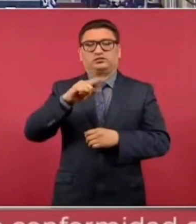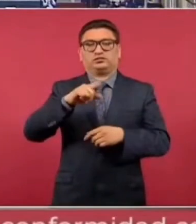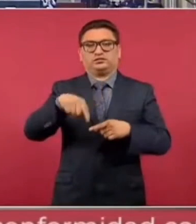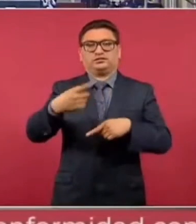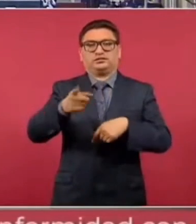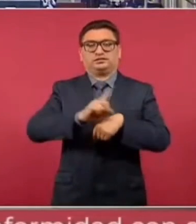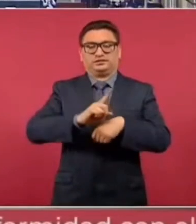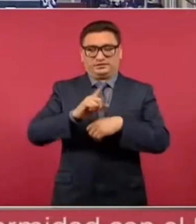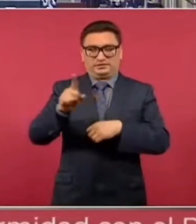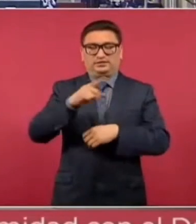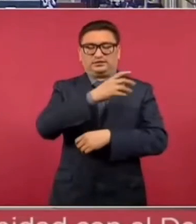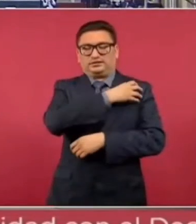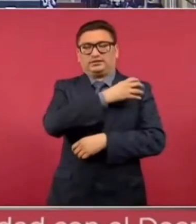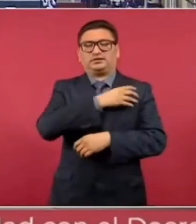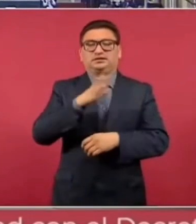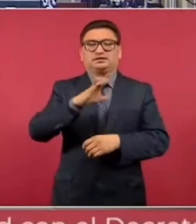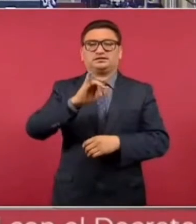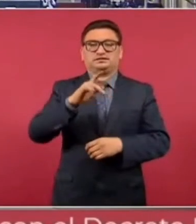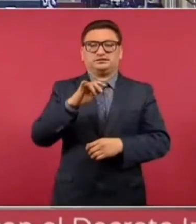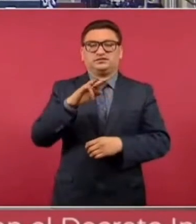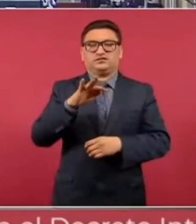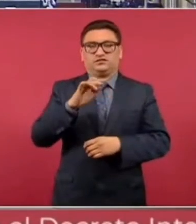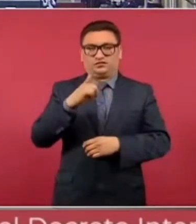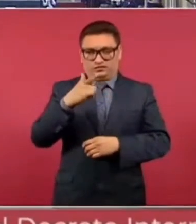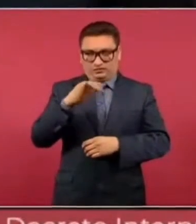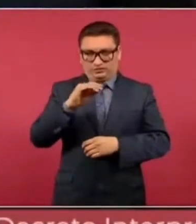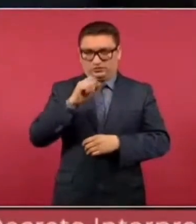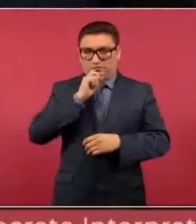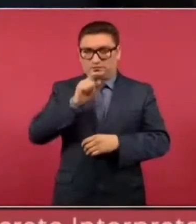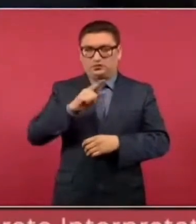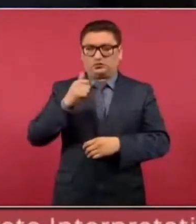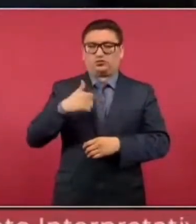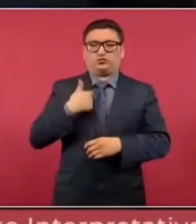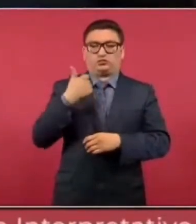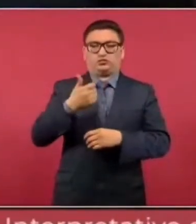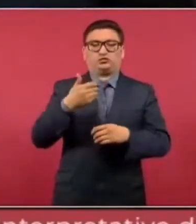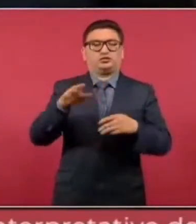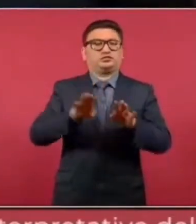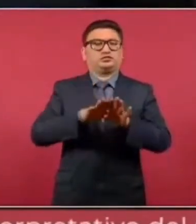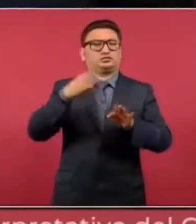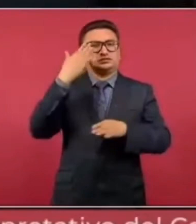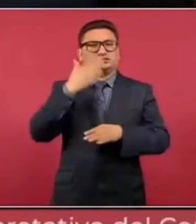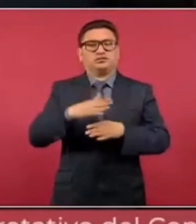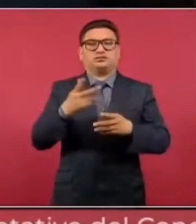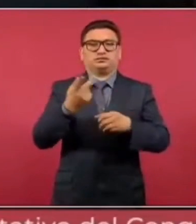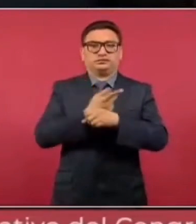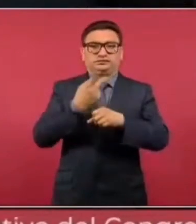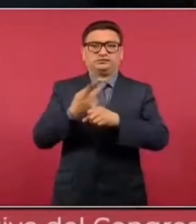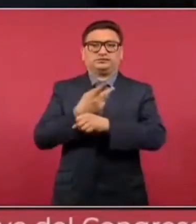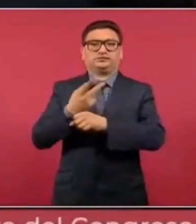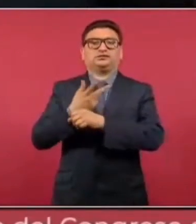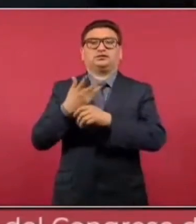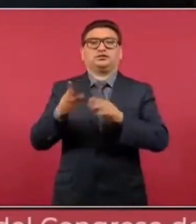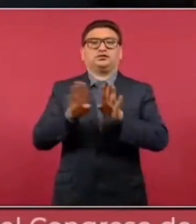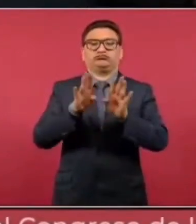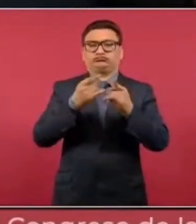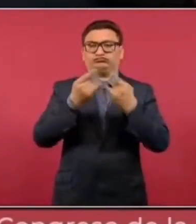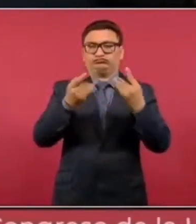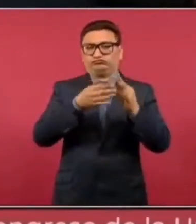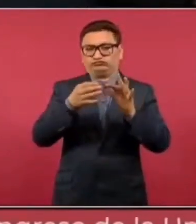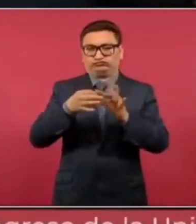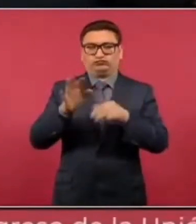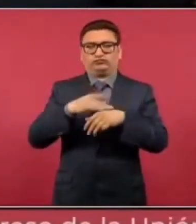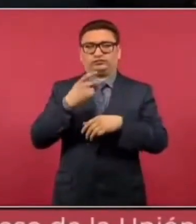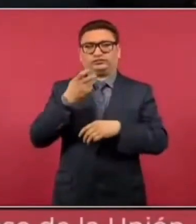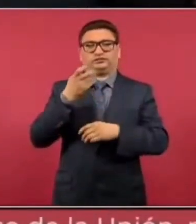del general Cienfuegos hablaba de que era una oportunidad de saber qué era que lo que sucedía, porque en